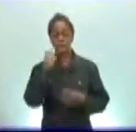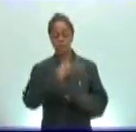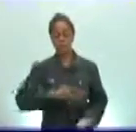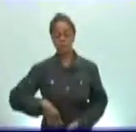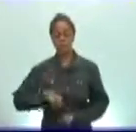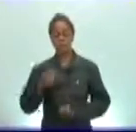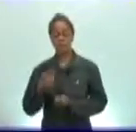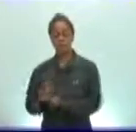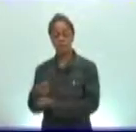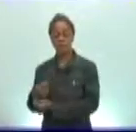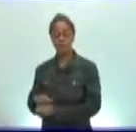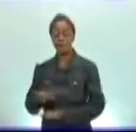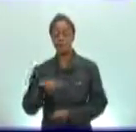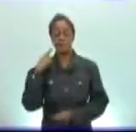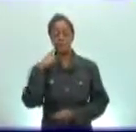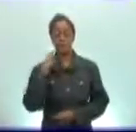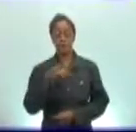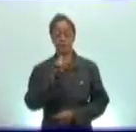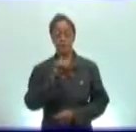peleando en el año